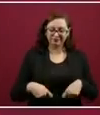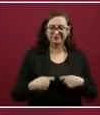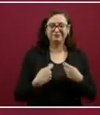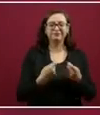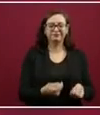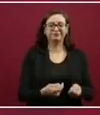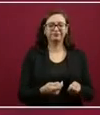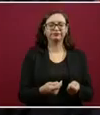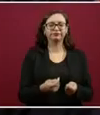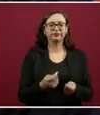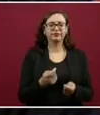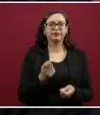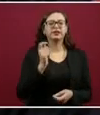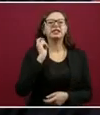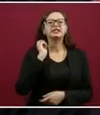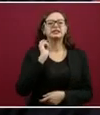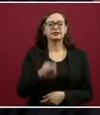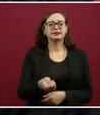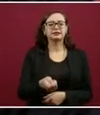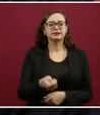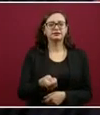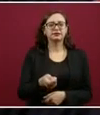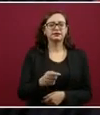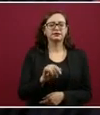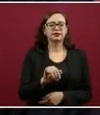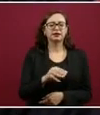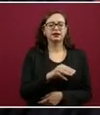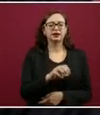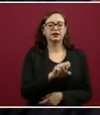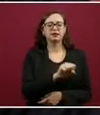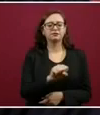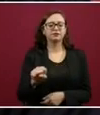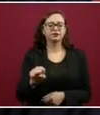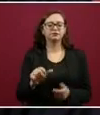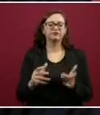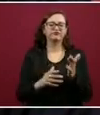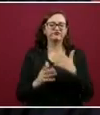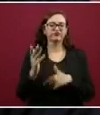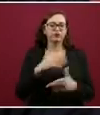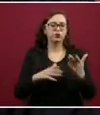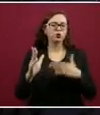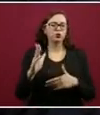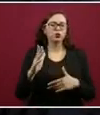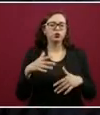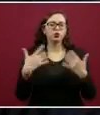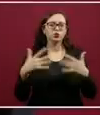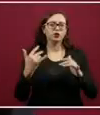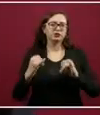el sacar adelante al Seguro Social, que es una institución fundamental,